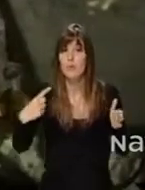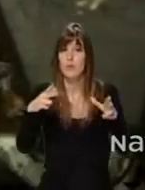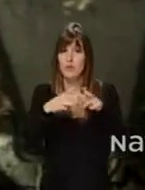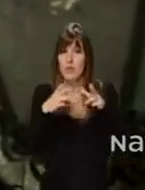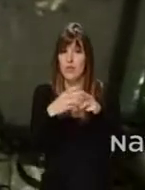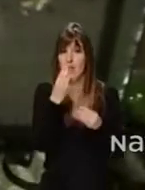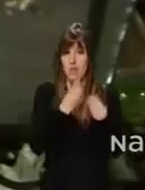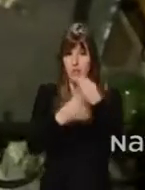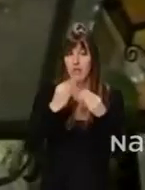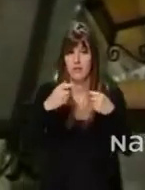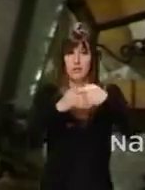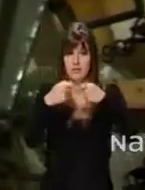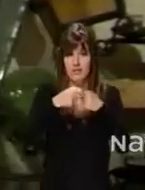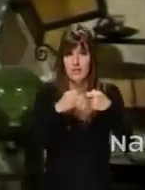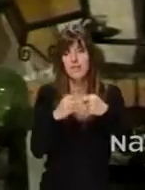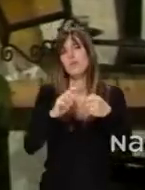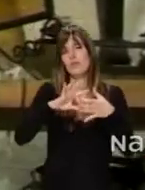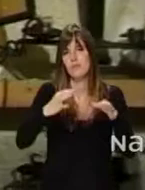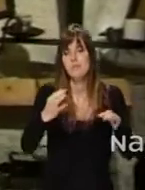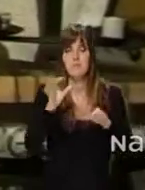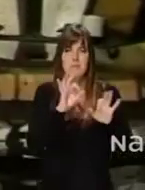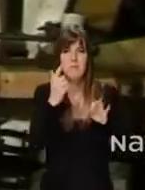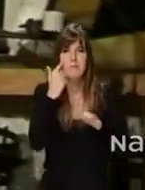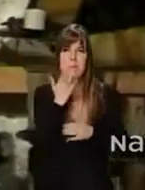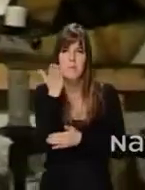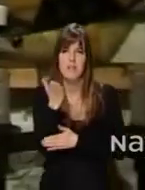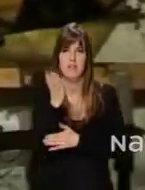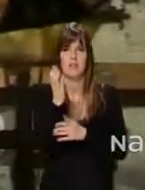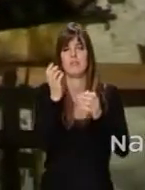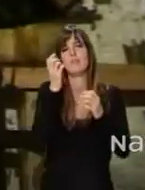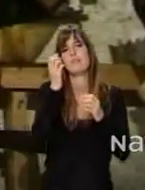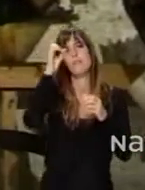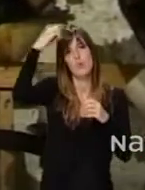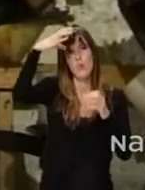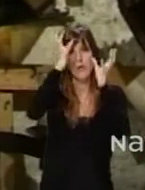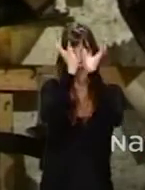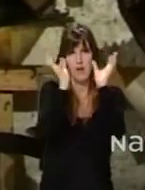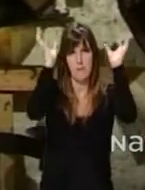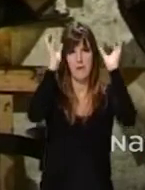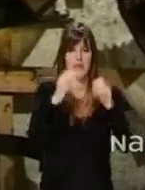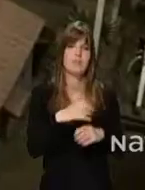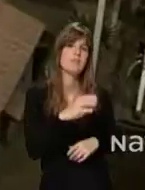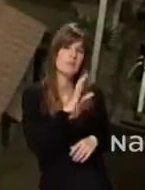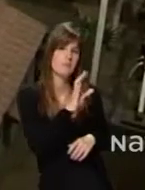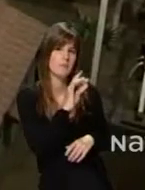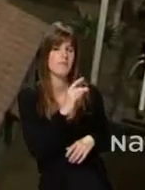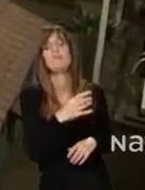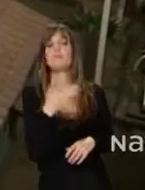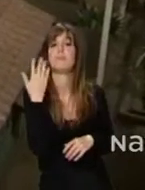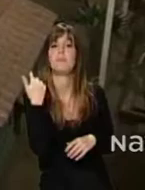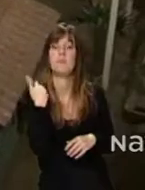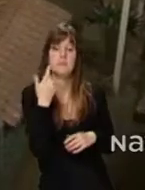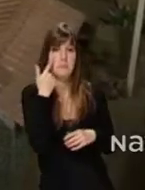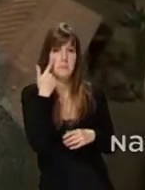para lámparas, apliques y todo esto mucho. Al menos 100 y pico. ¿Para? Esos icona. Peces era para